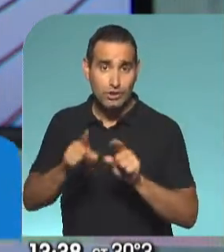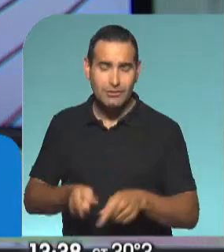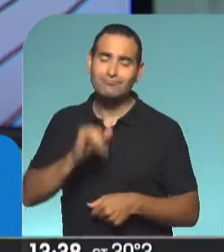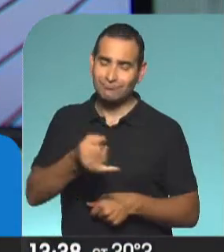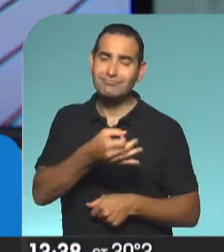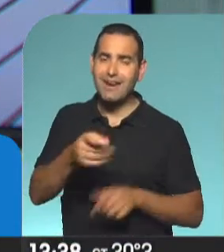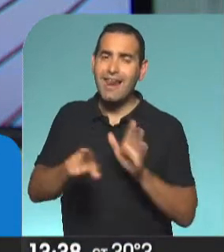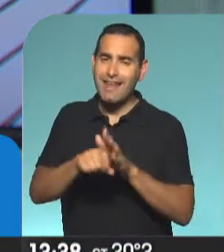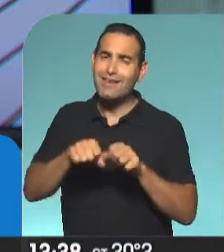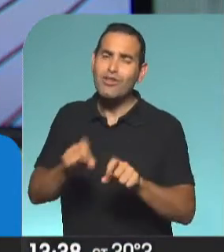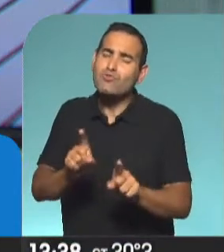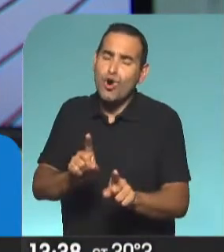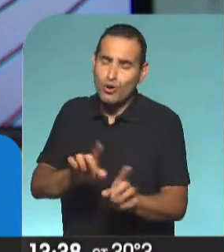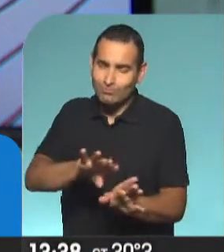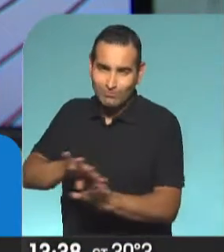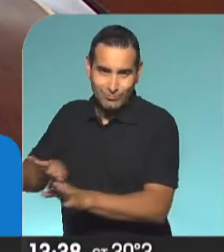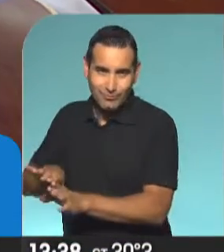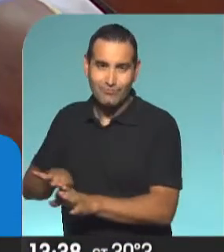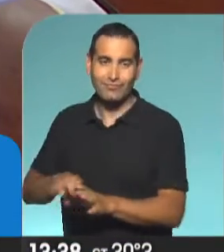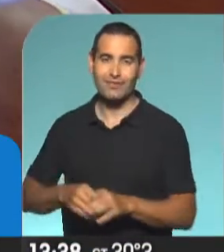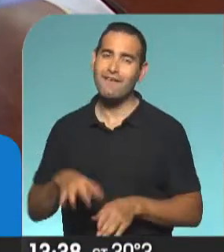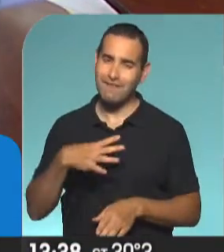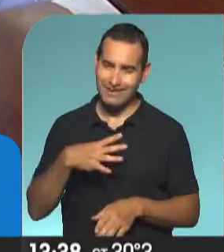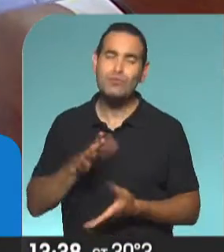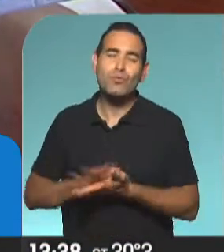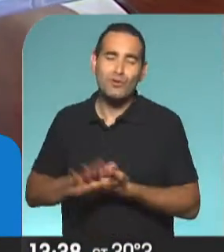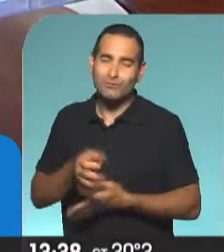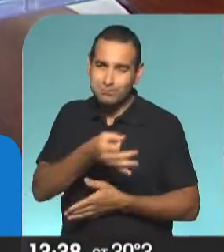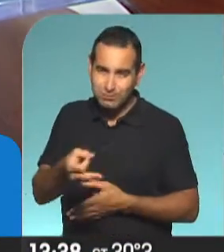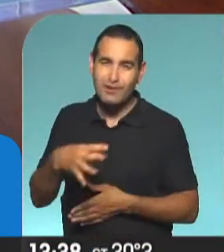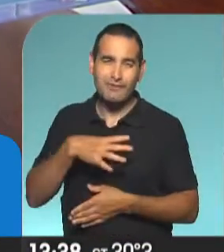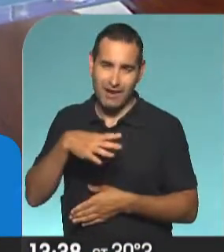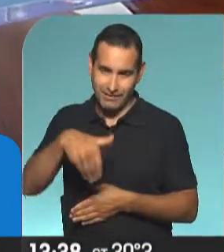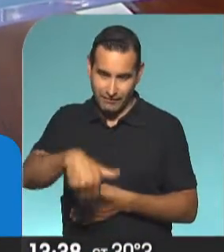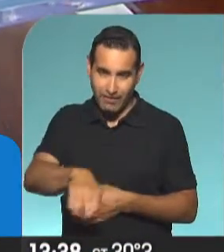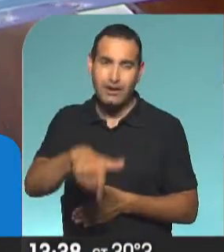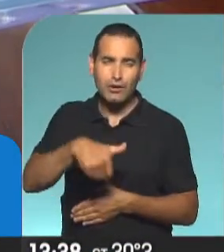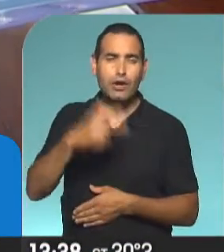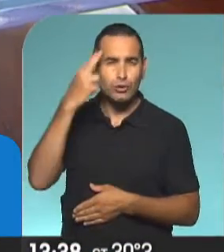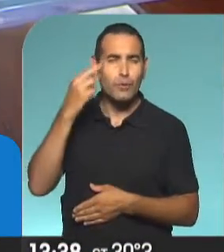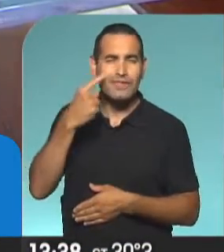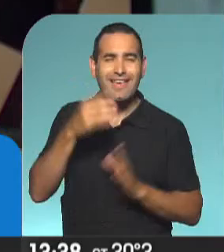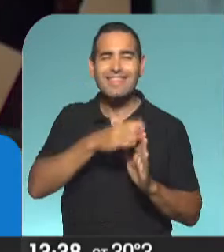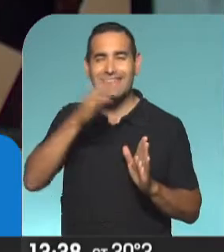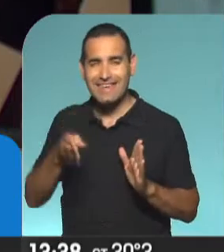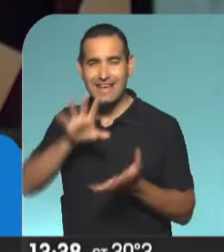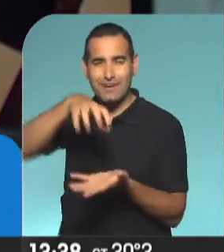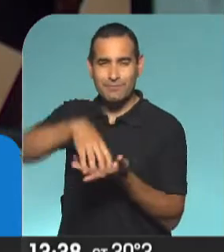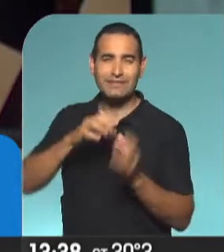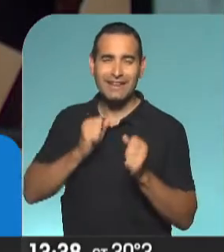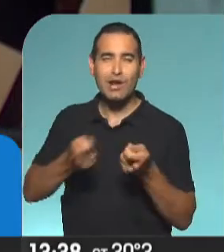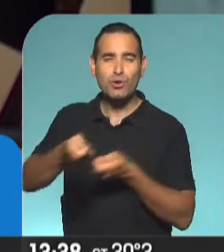ley de góndolas todavía te diría que no porque la parte verde todavía la parte práctica se le dieron 90 días a las criteria comercios para que